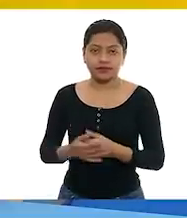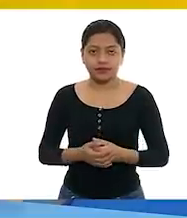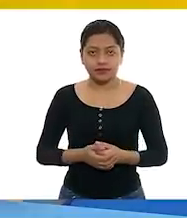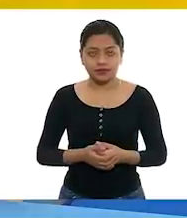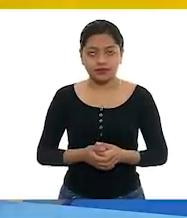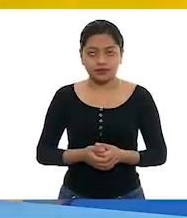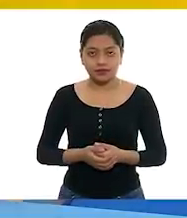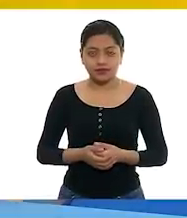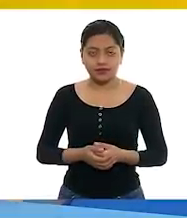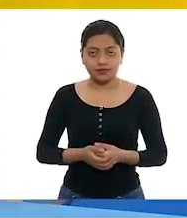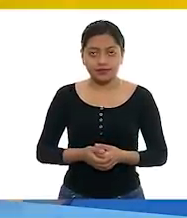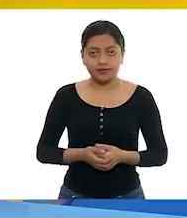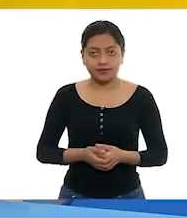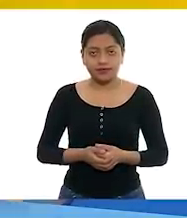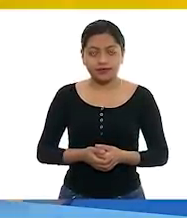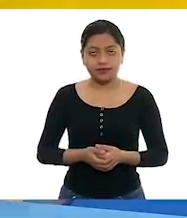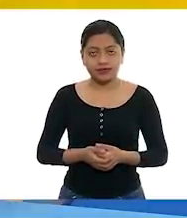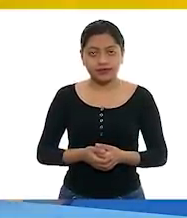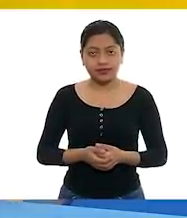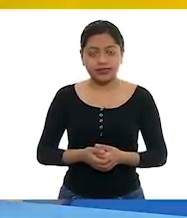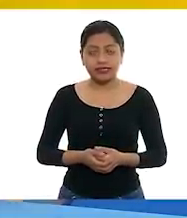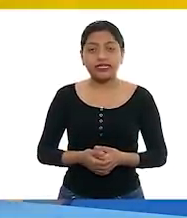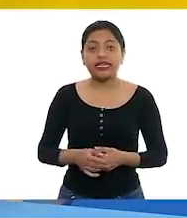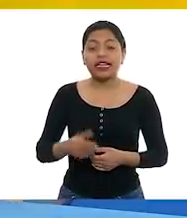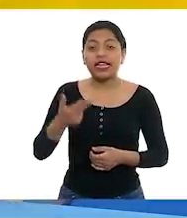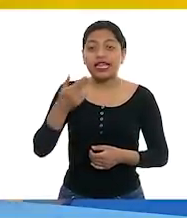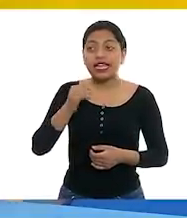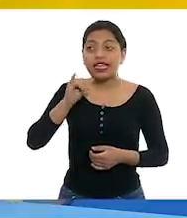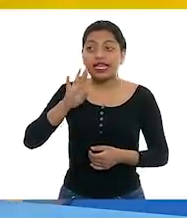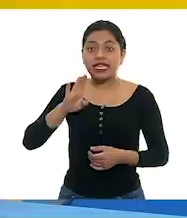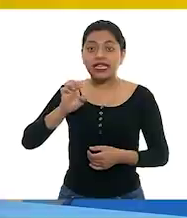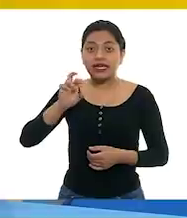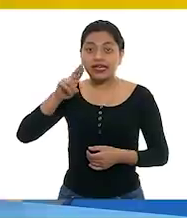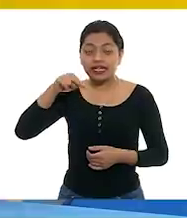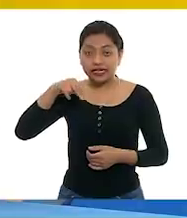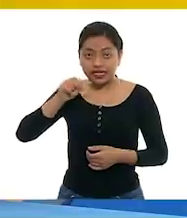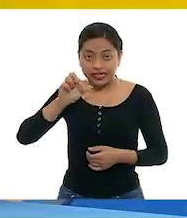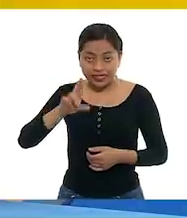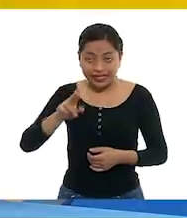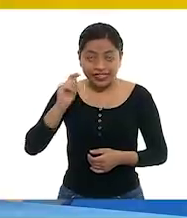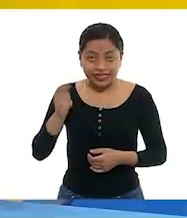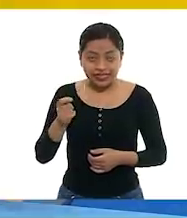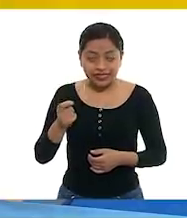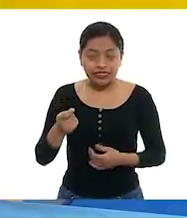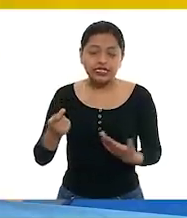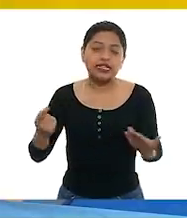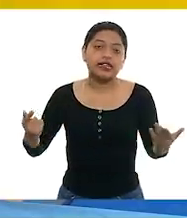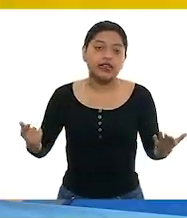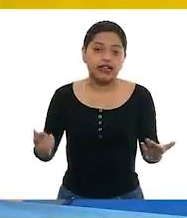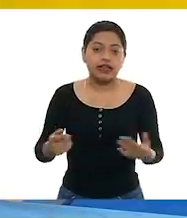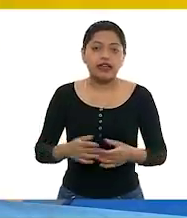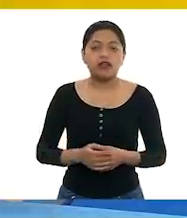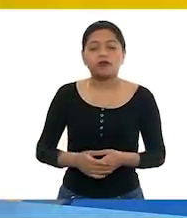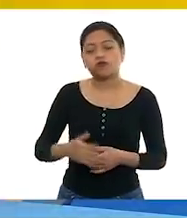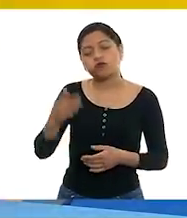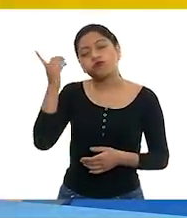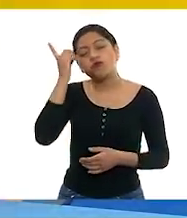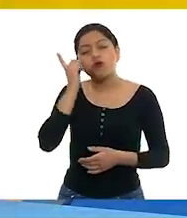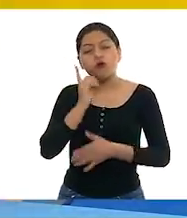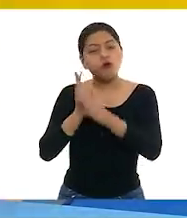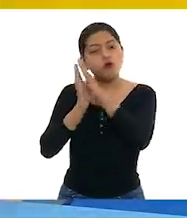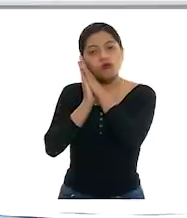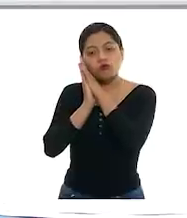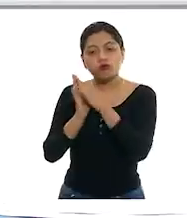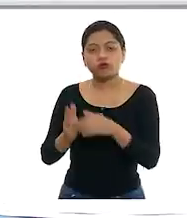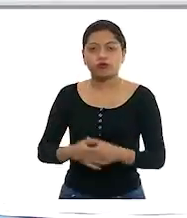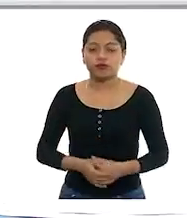¿no? Mientras que hibernar es pasar el invierno en un estado de letargo o